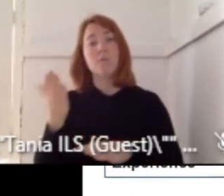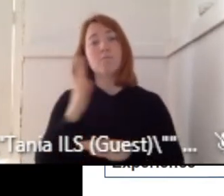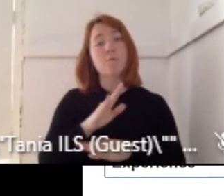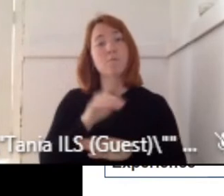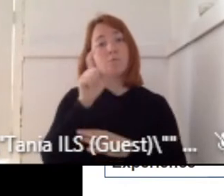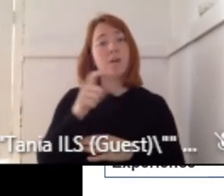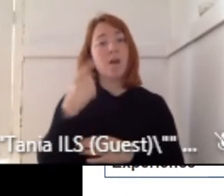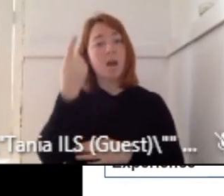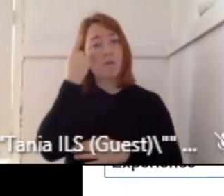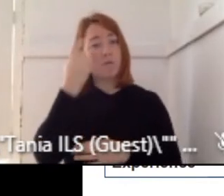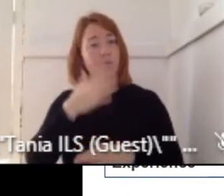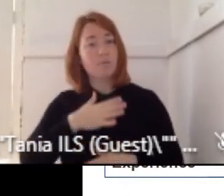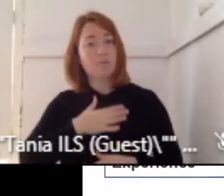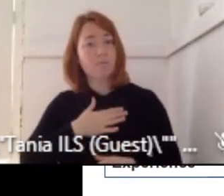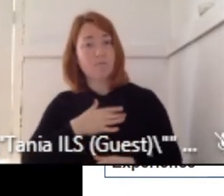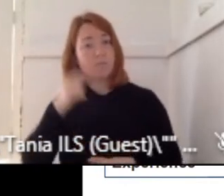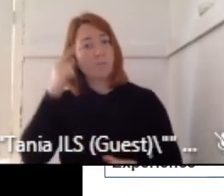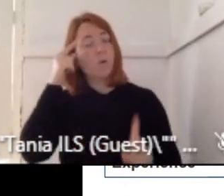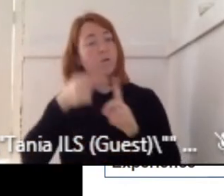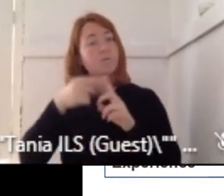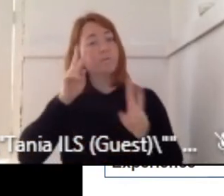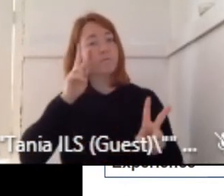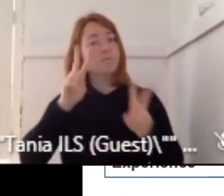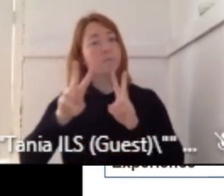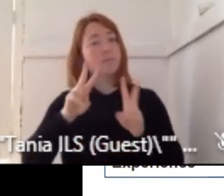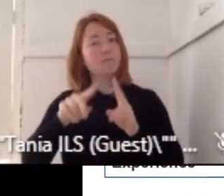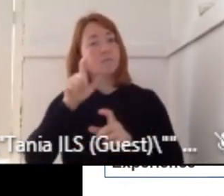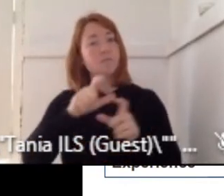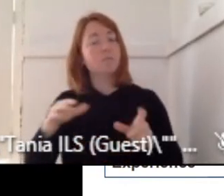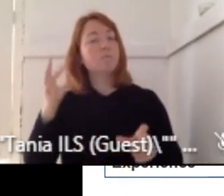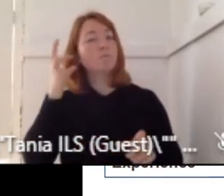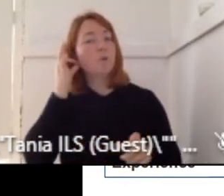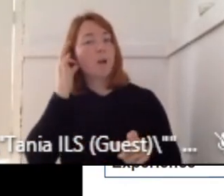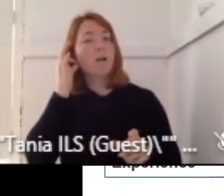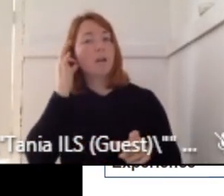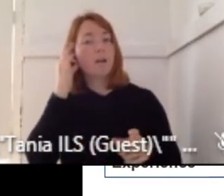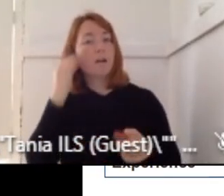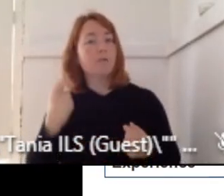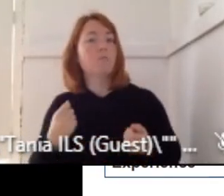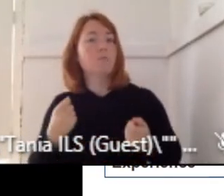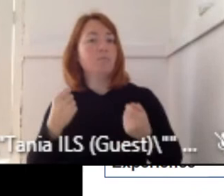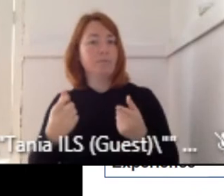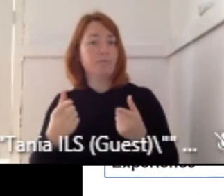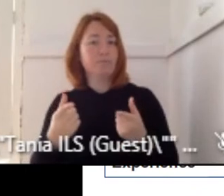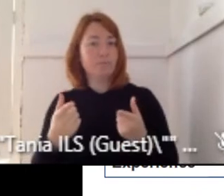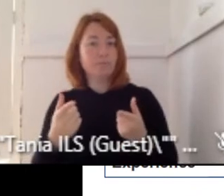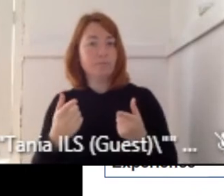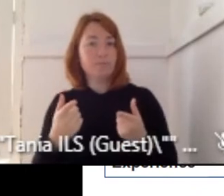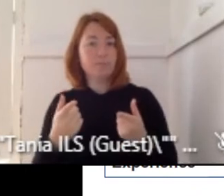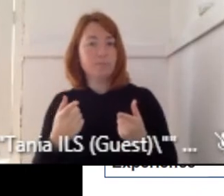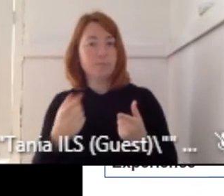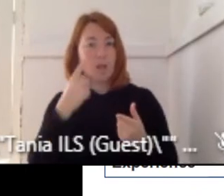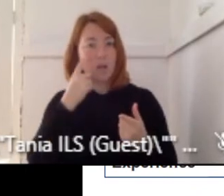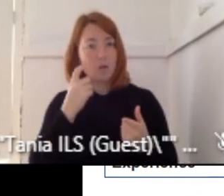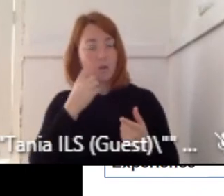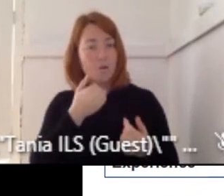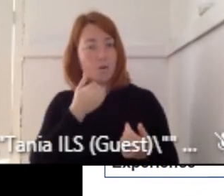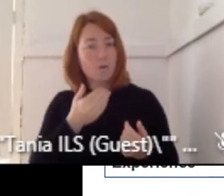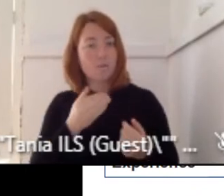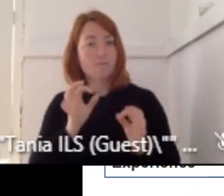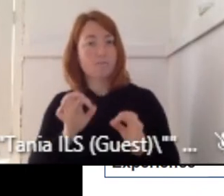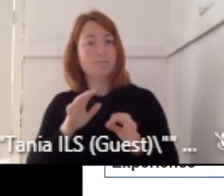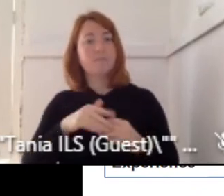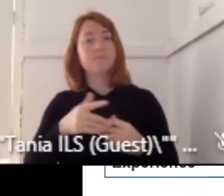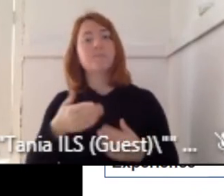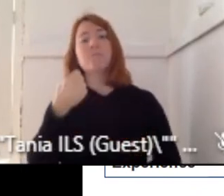virtual, con el objetivo de hacer visibles las contribuciones de las mujeres a la ciencia y la ingeniería, mejorar las competencias transversales